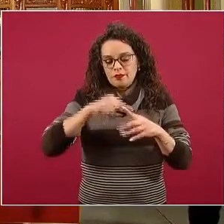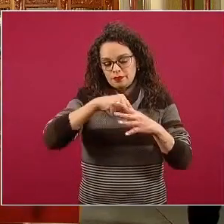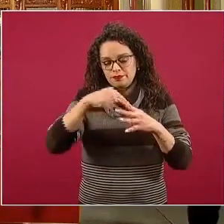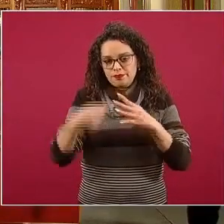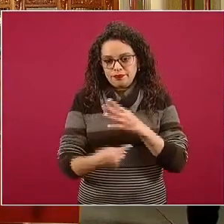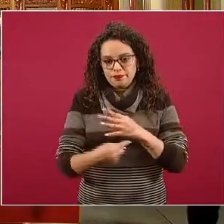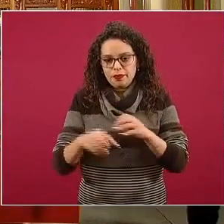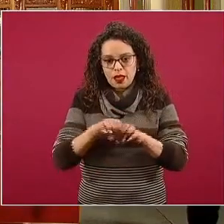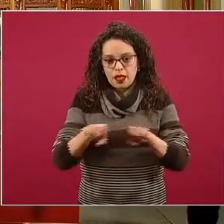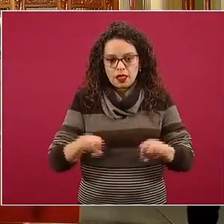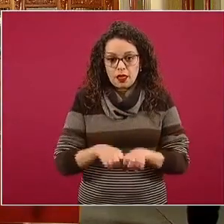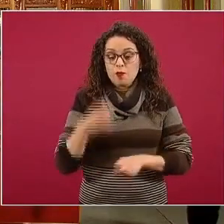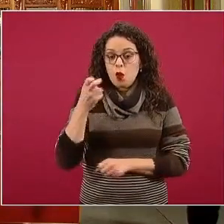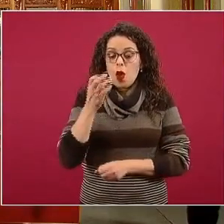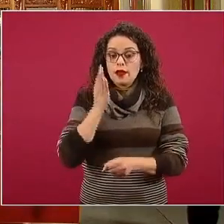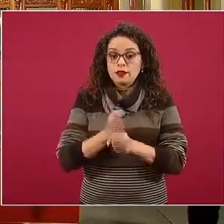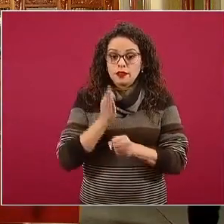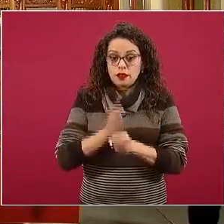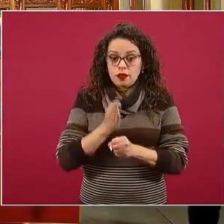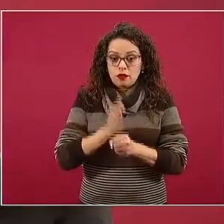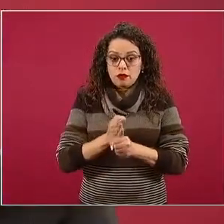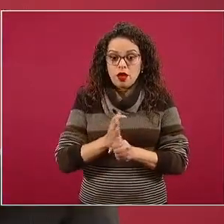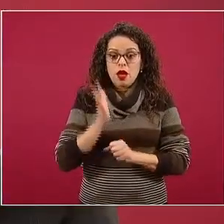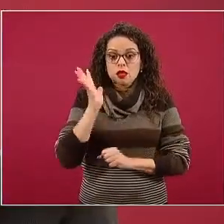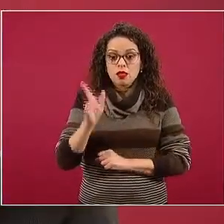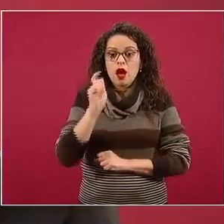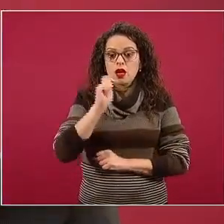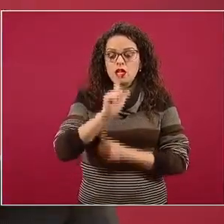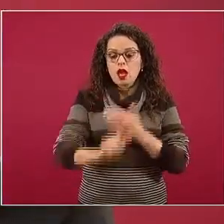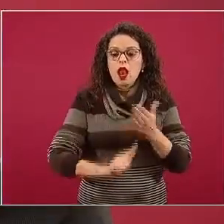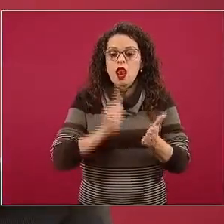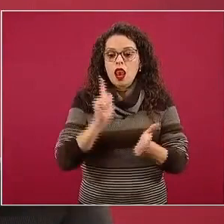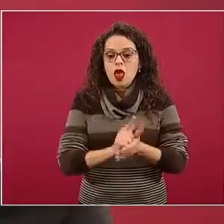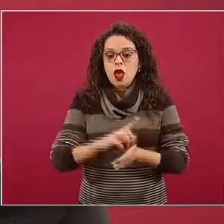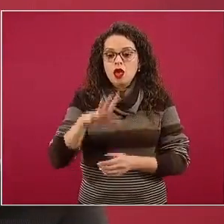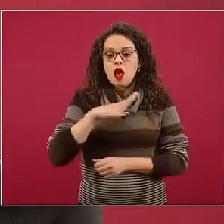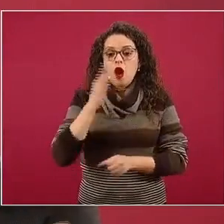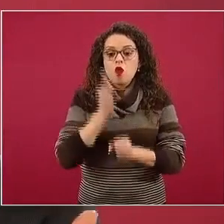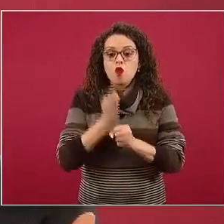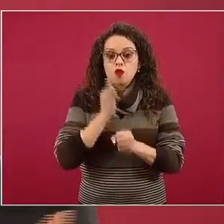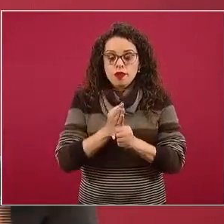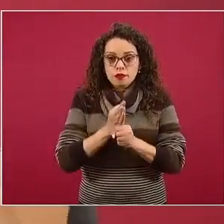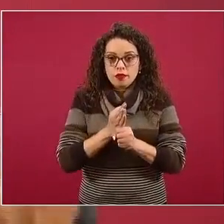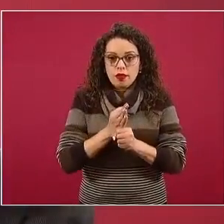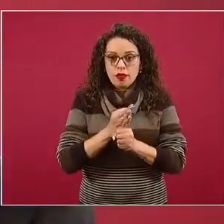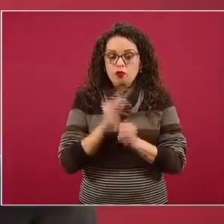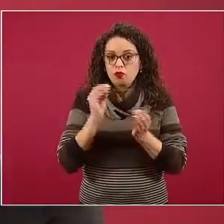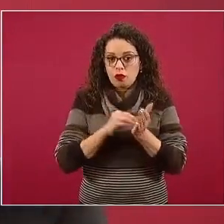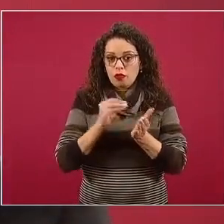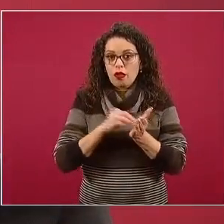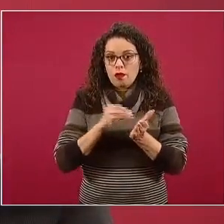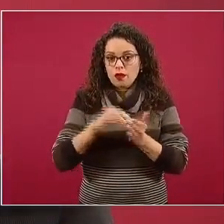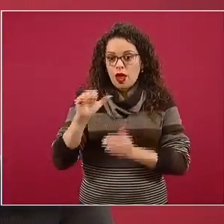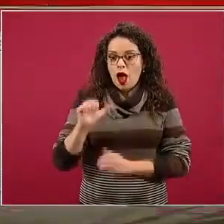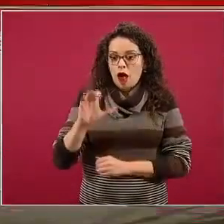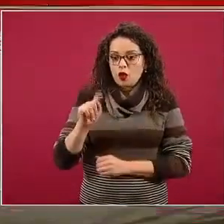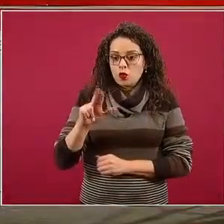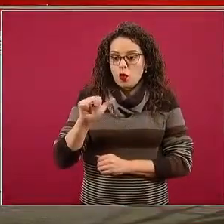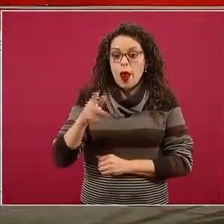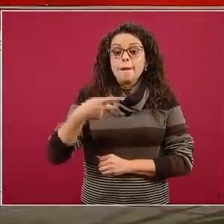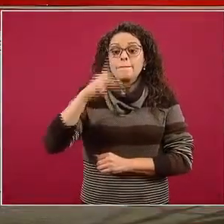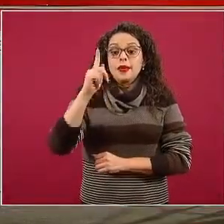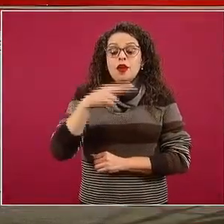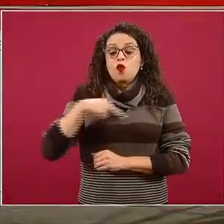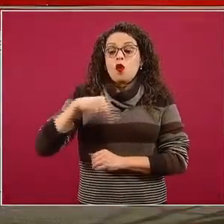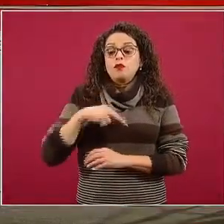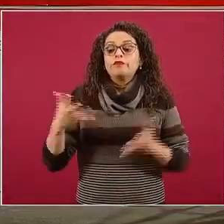Entonces, este es el paso que ahorita se dio basado en el marco legal vigente. Pero nuestra aspiración es